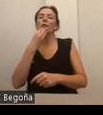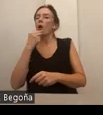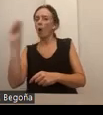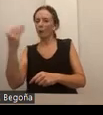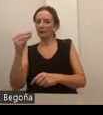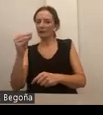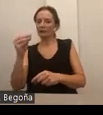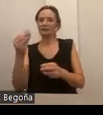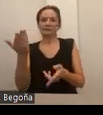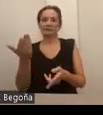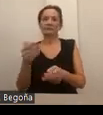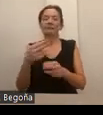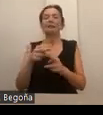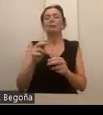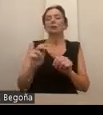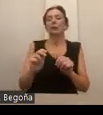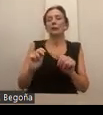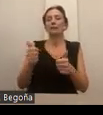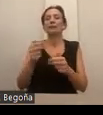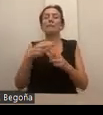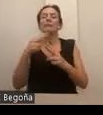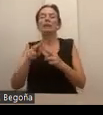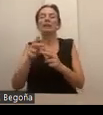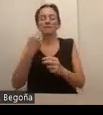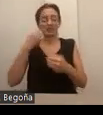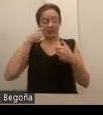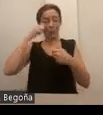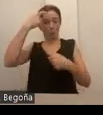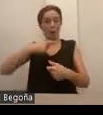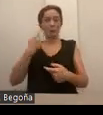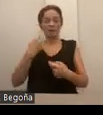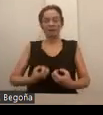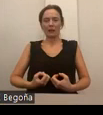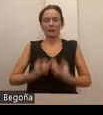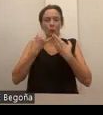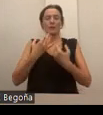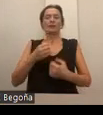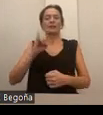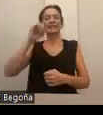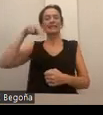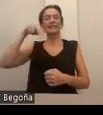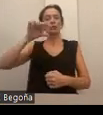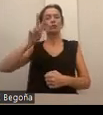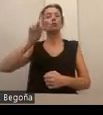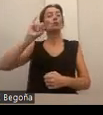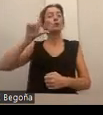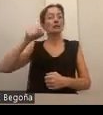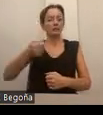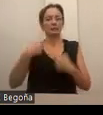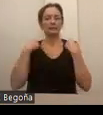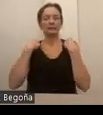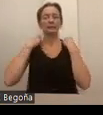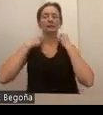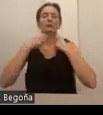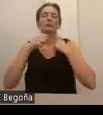no haga su función, no puede hacer su función, sino que no producen insulina en el cuerpo. Entonces, fundamentalmente tenemos estas 2 causas